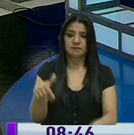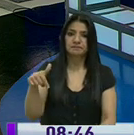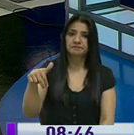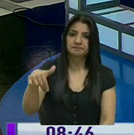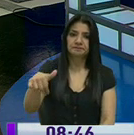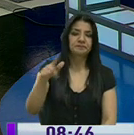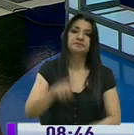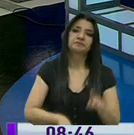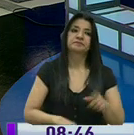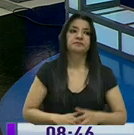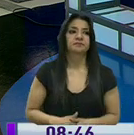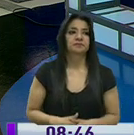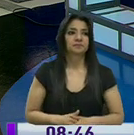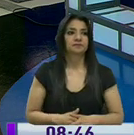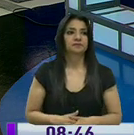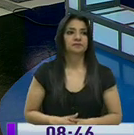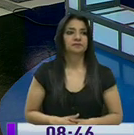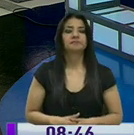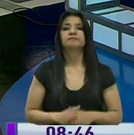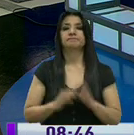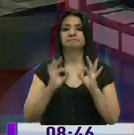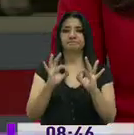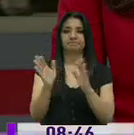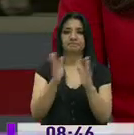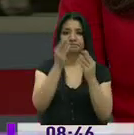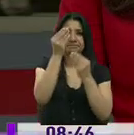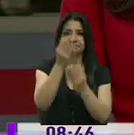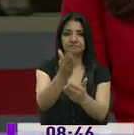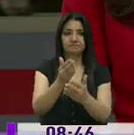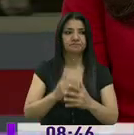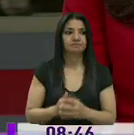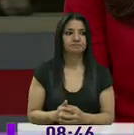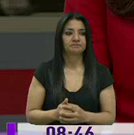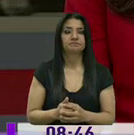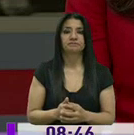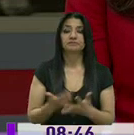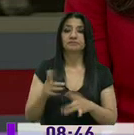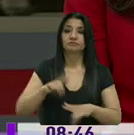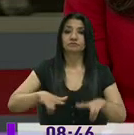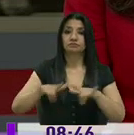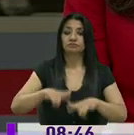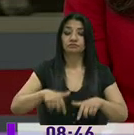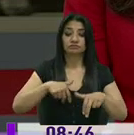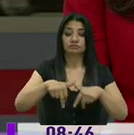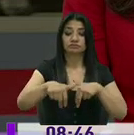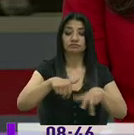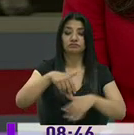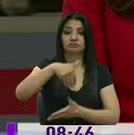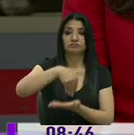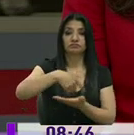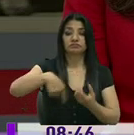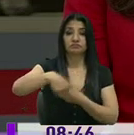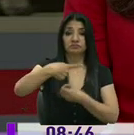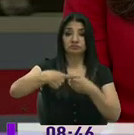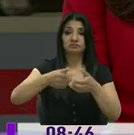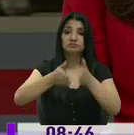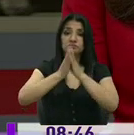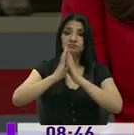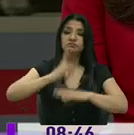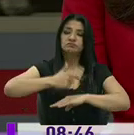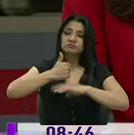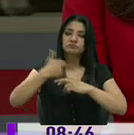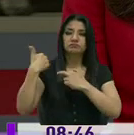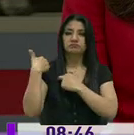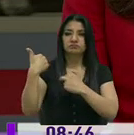terrible terrible bueno les contamos que transeúntes y comerciantes del sector del centro histórico solicitan a las autoridades competentes